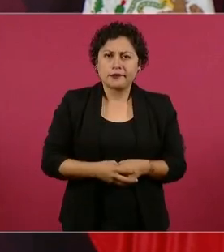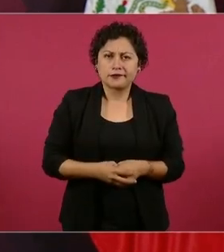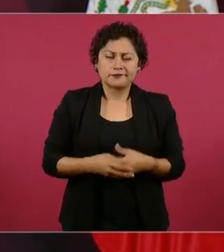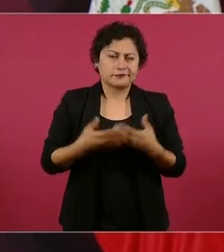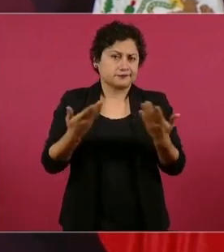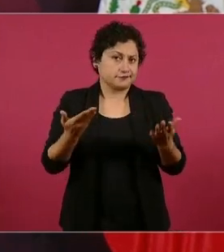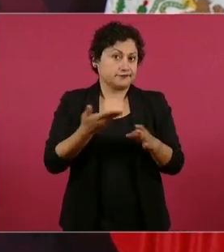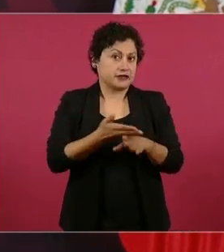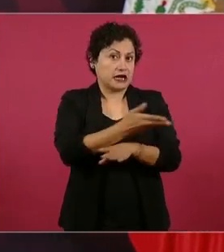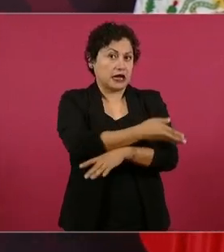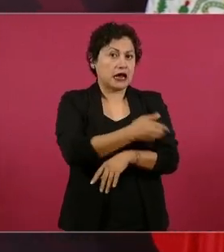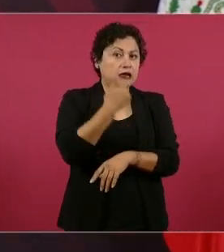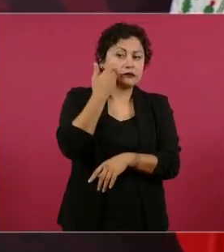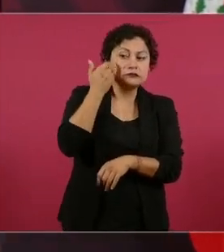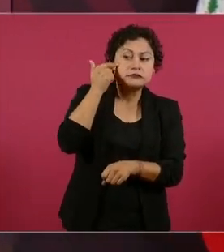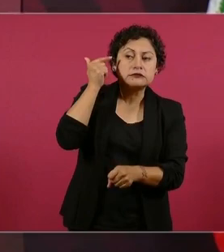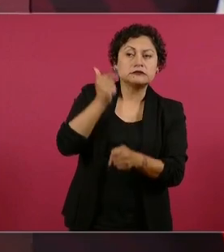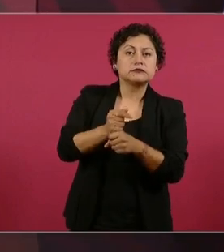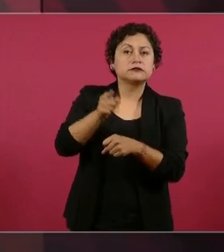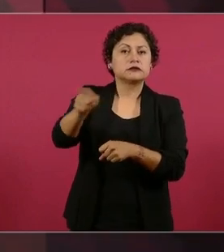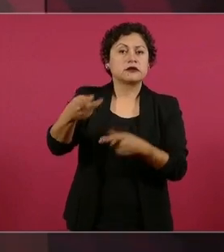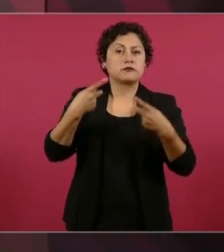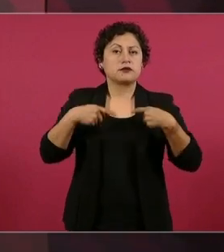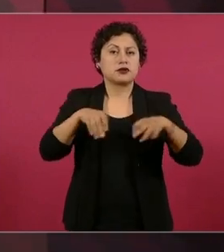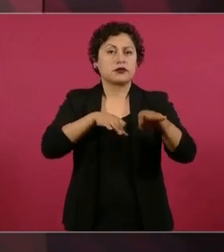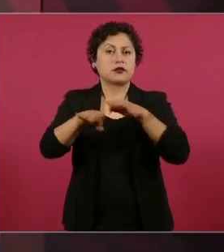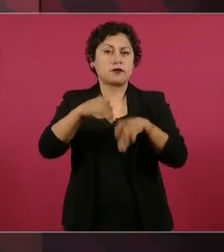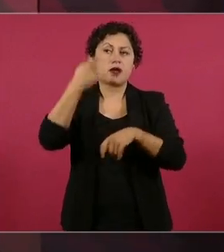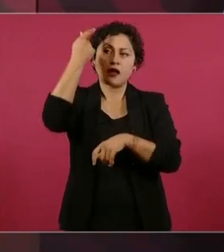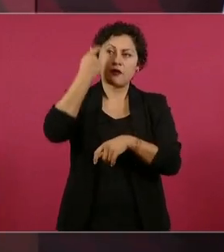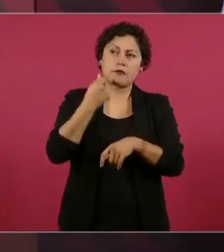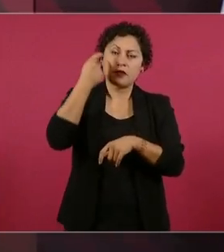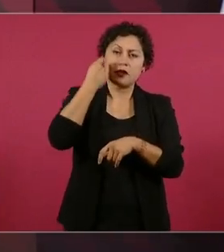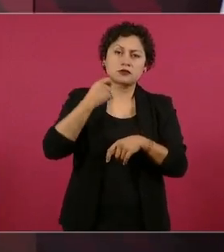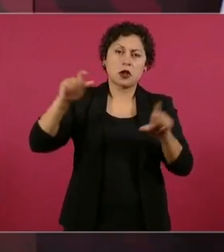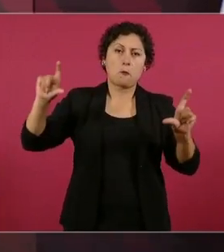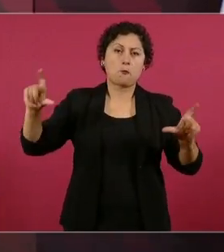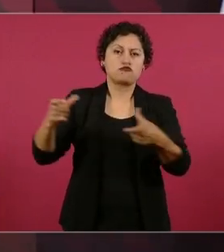reducir las pensiones a los trabajadores, privatizar